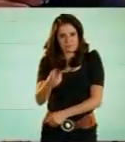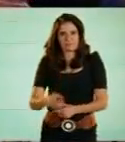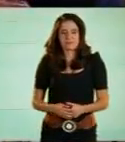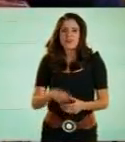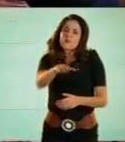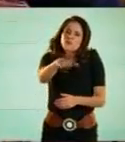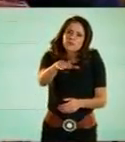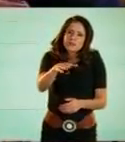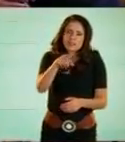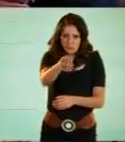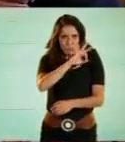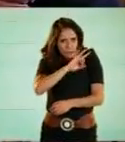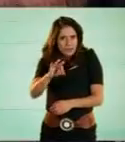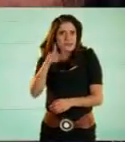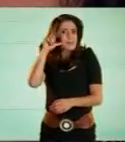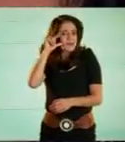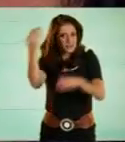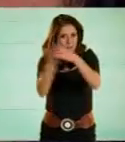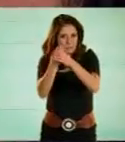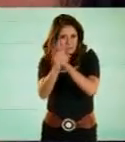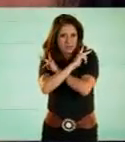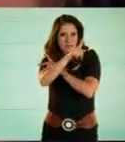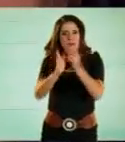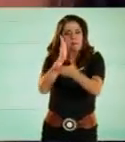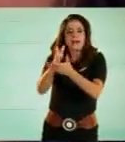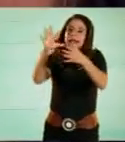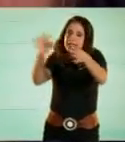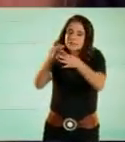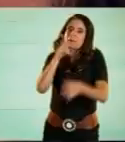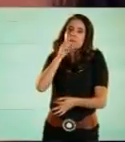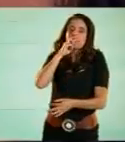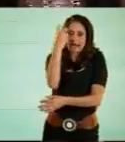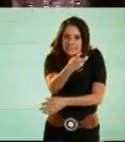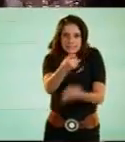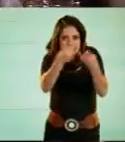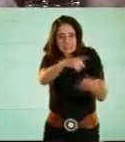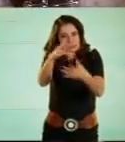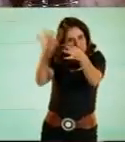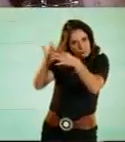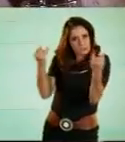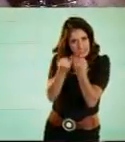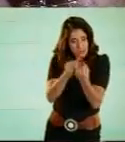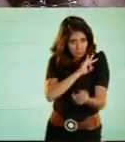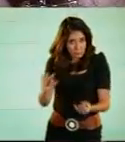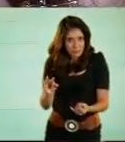Oye, ¿podrías ir mañana al curso de verano? ¿Y explicarle a los padres todo esto?